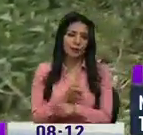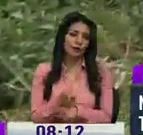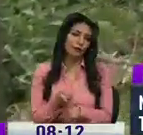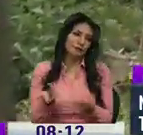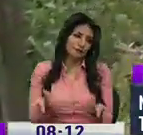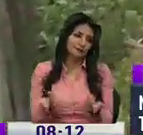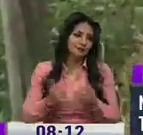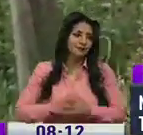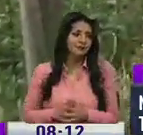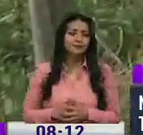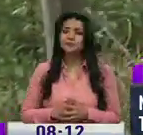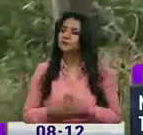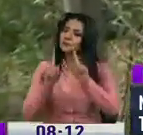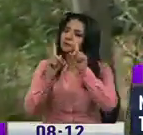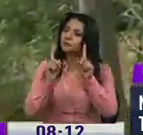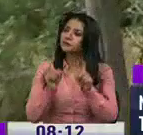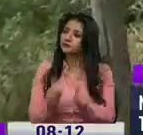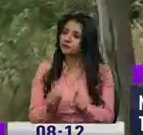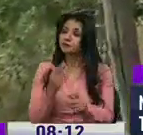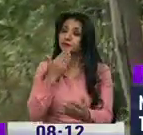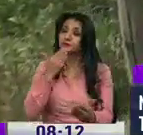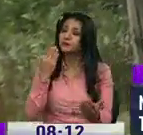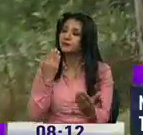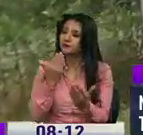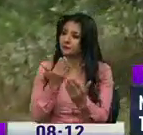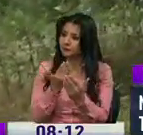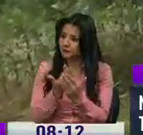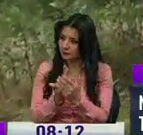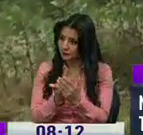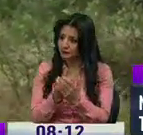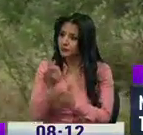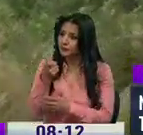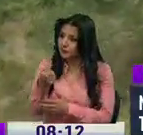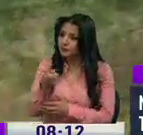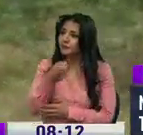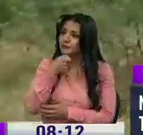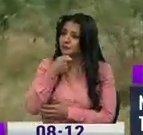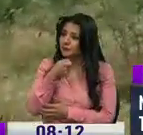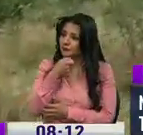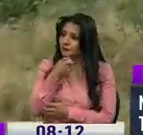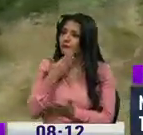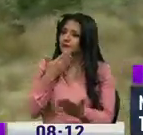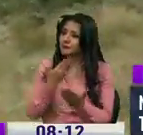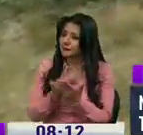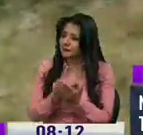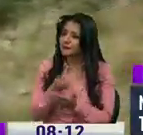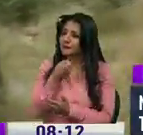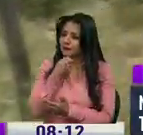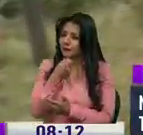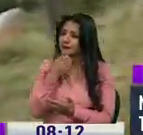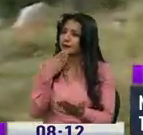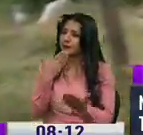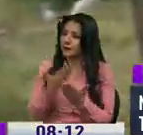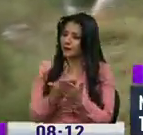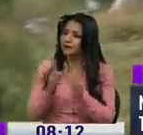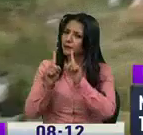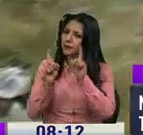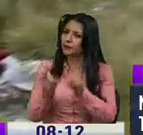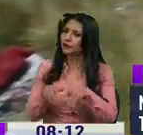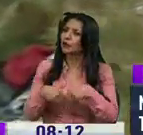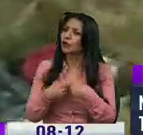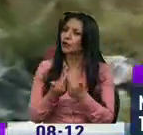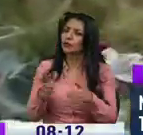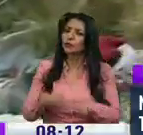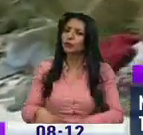para nosotros también. Y aquí me gustaría, agradeciendo infinitamente que usted nos pueda dar su apertura y dar esta entrevista, es saber cómo ustedes cubren